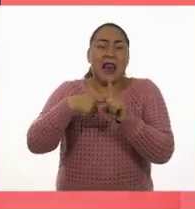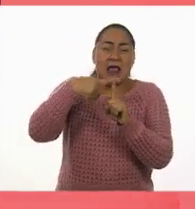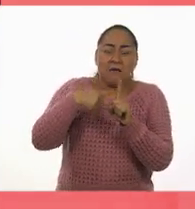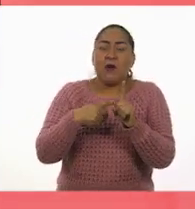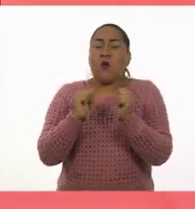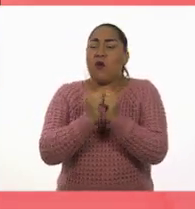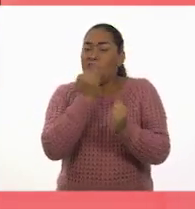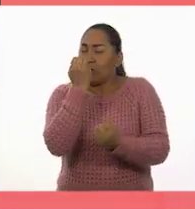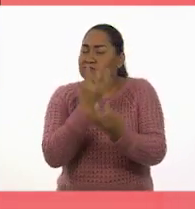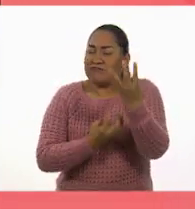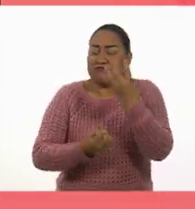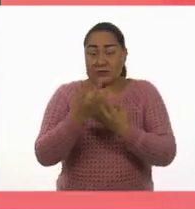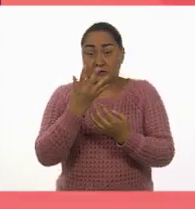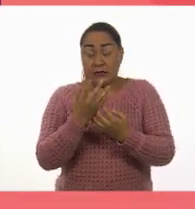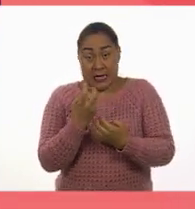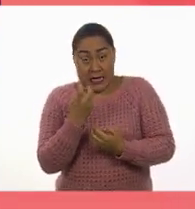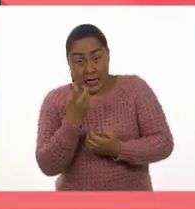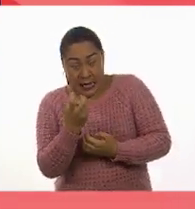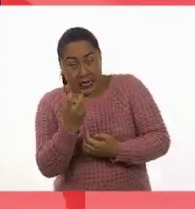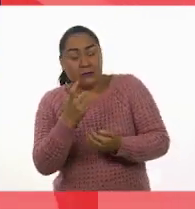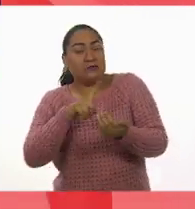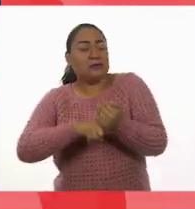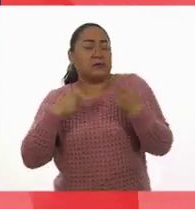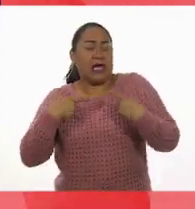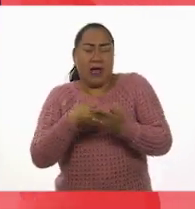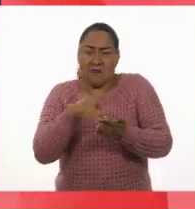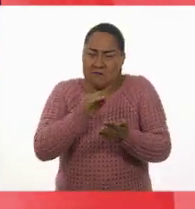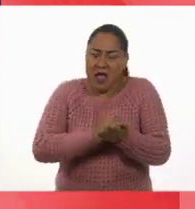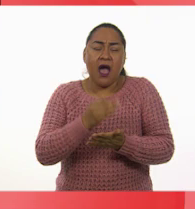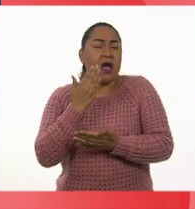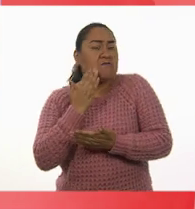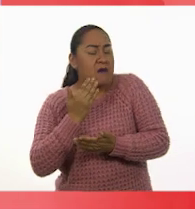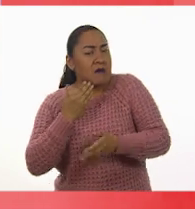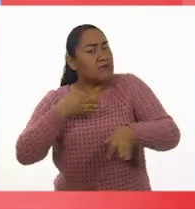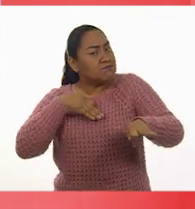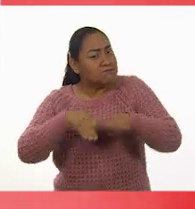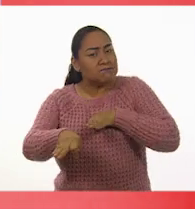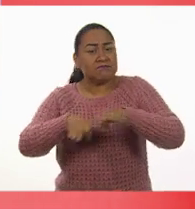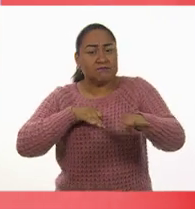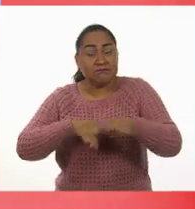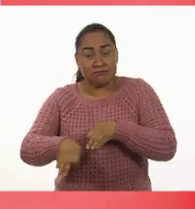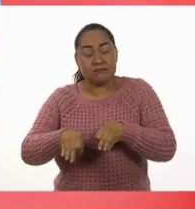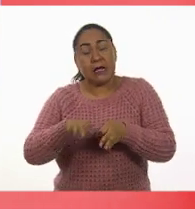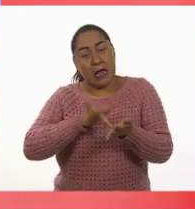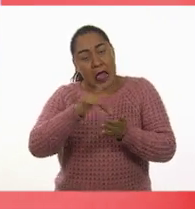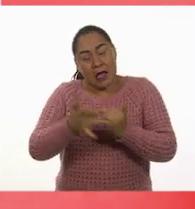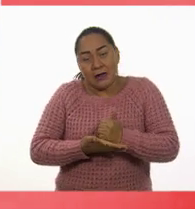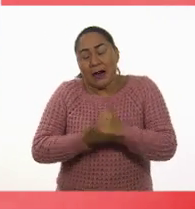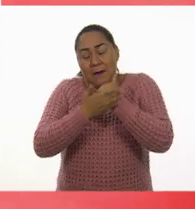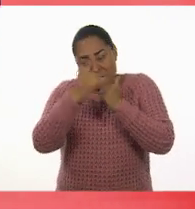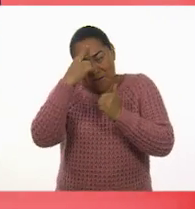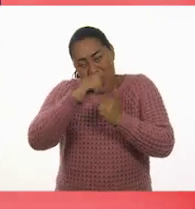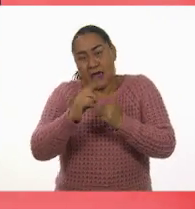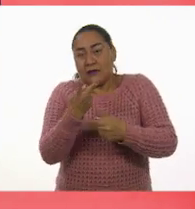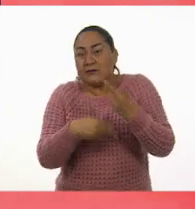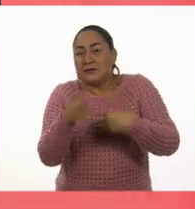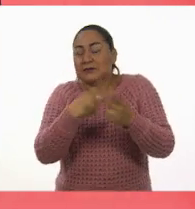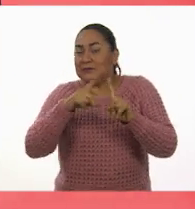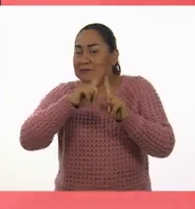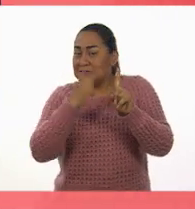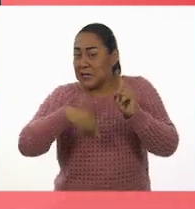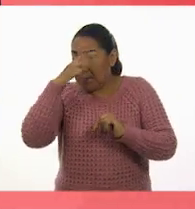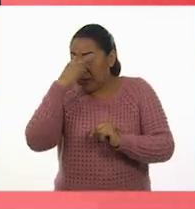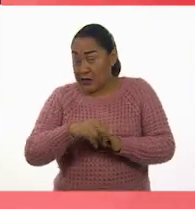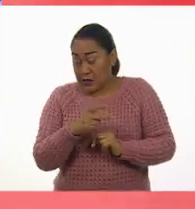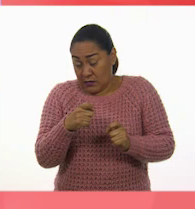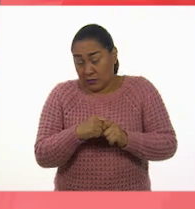y fauna. Es la cuna de gente valiente, amable y trabajadora que ha ayudado en la construcción de nuestro México. Su grandeza